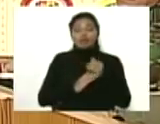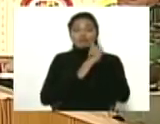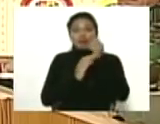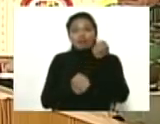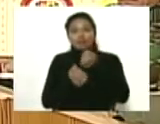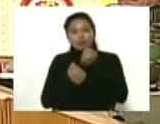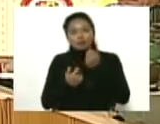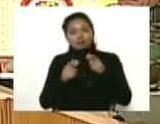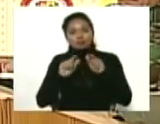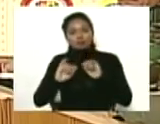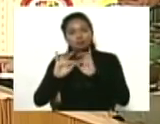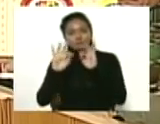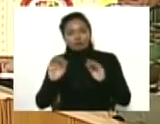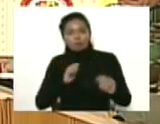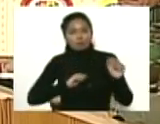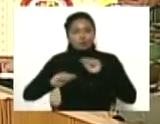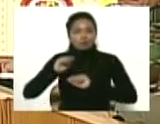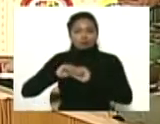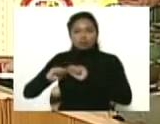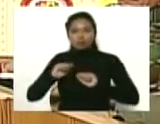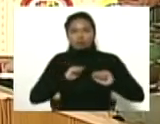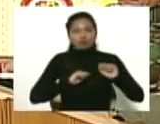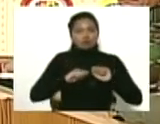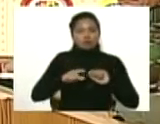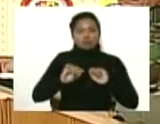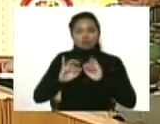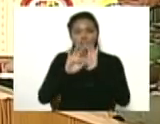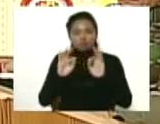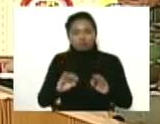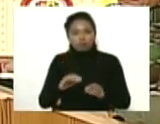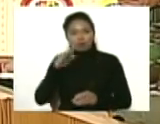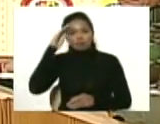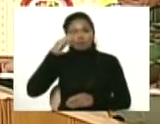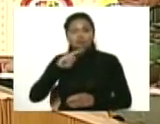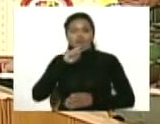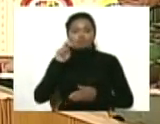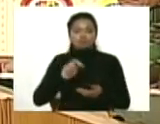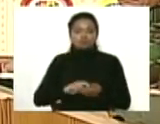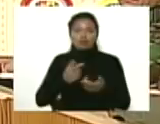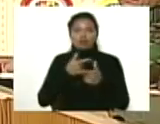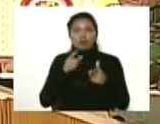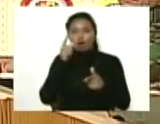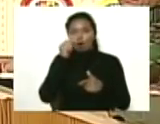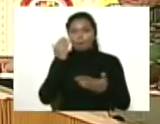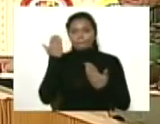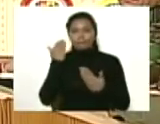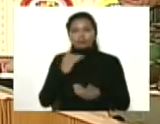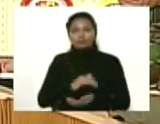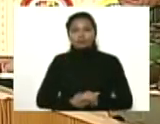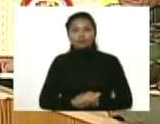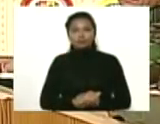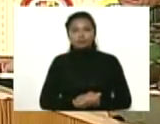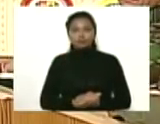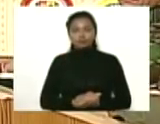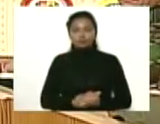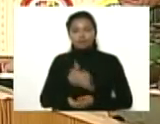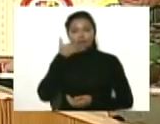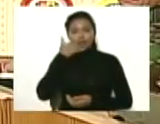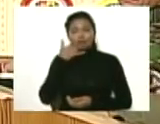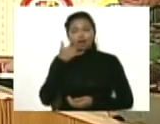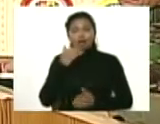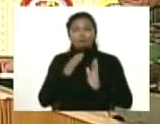la base movilizadora de la Milicia Nacional. General Miguel Ángel García, adelante en esta llamada, por